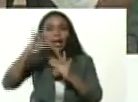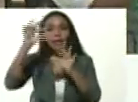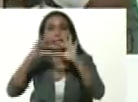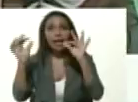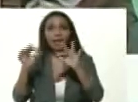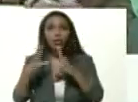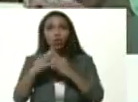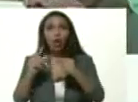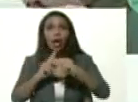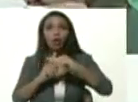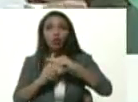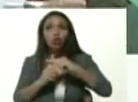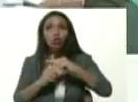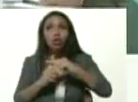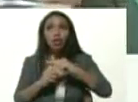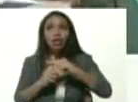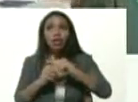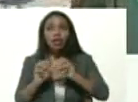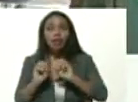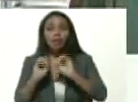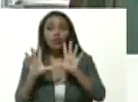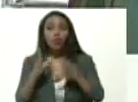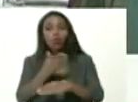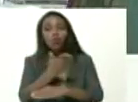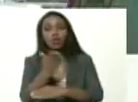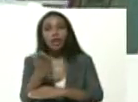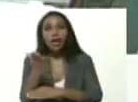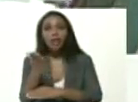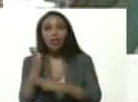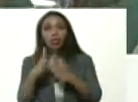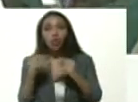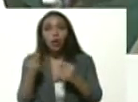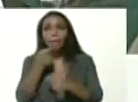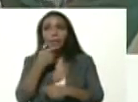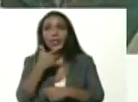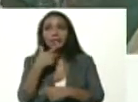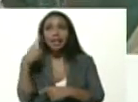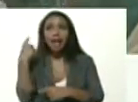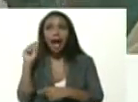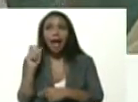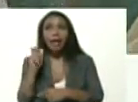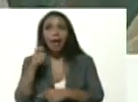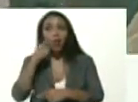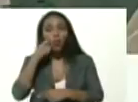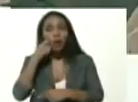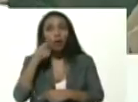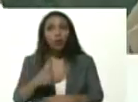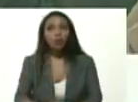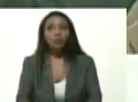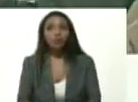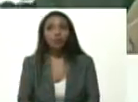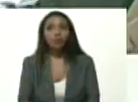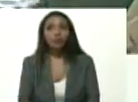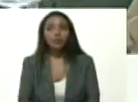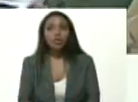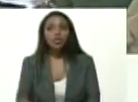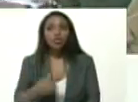todas las cruces, y prendan ustedes toda la belleza que tiene el ser humano. Te hablo